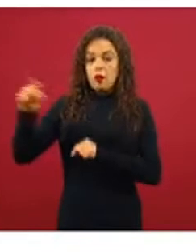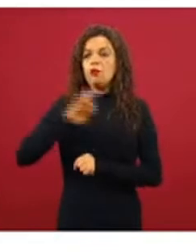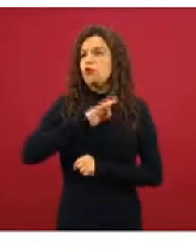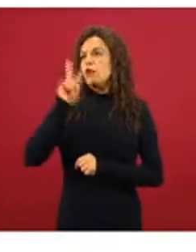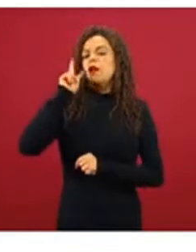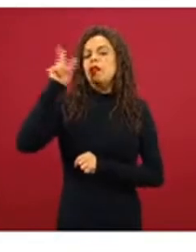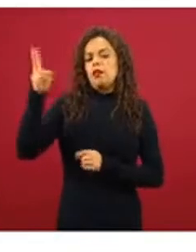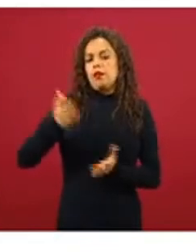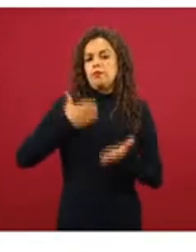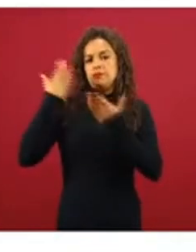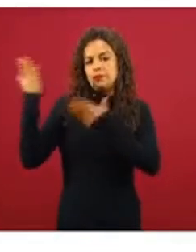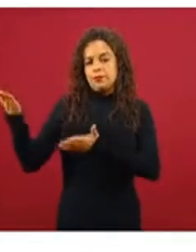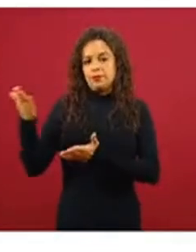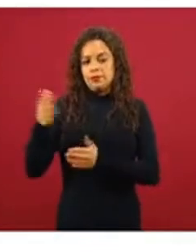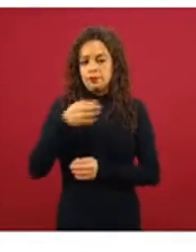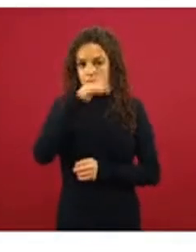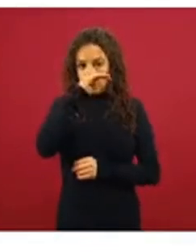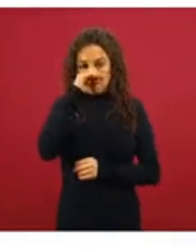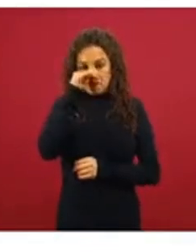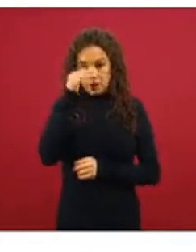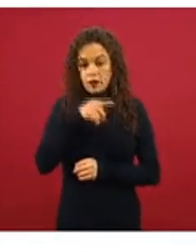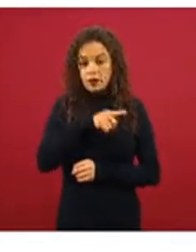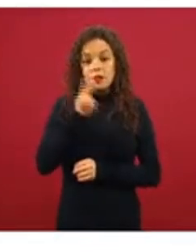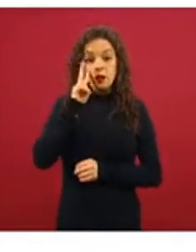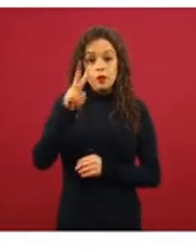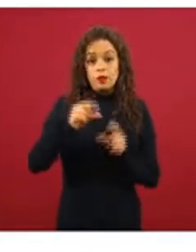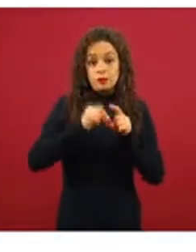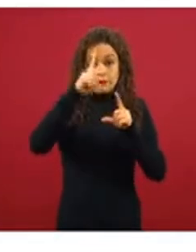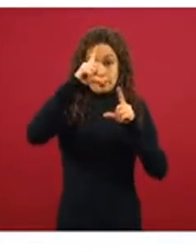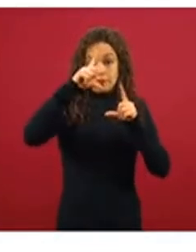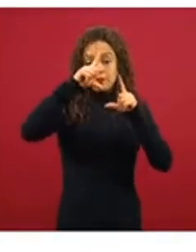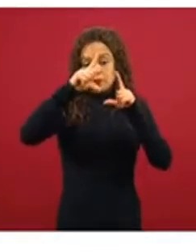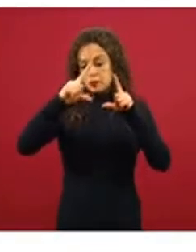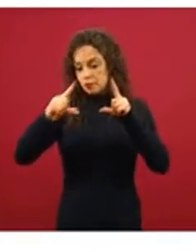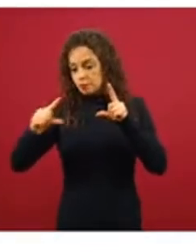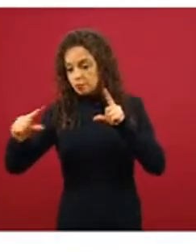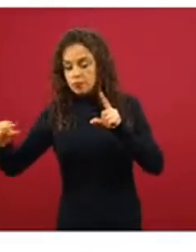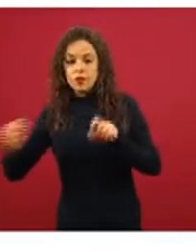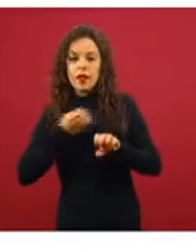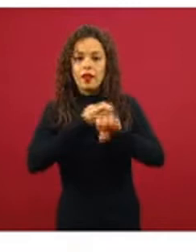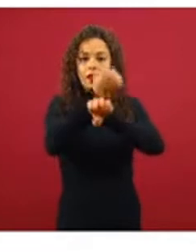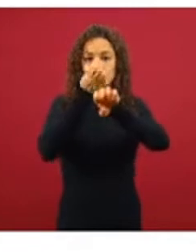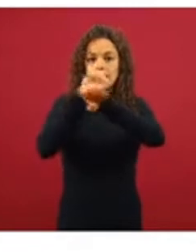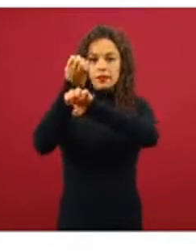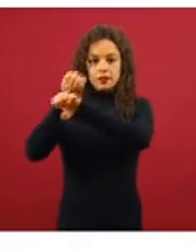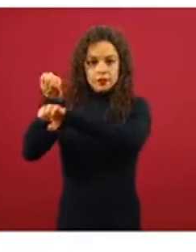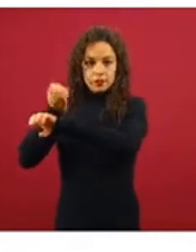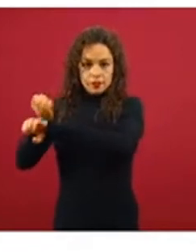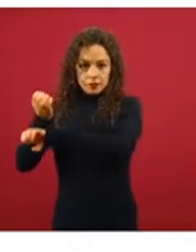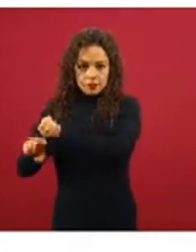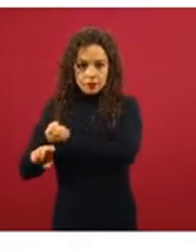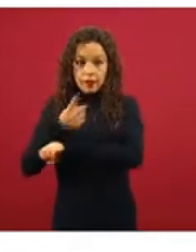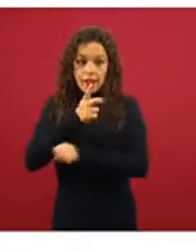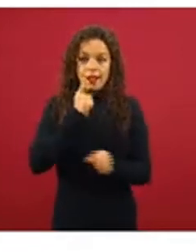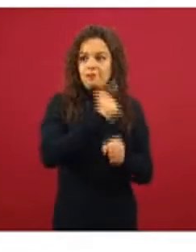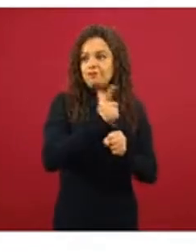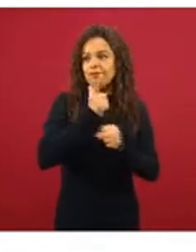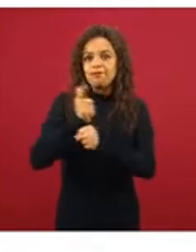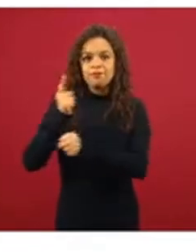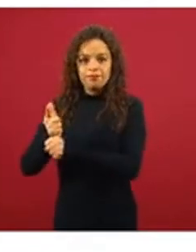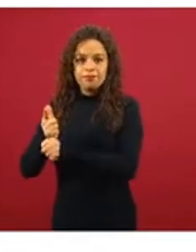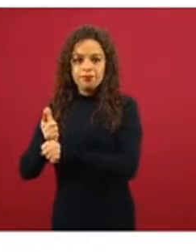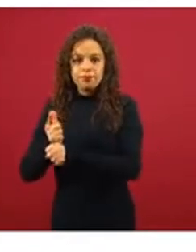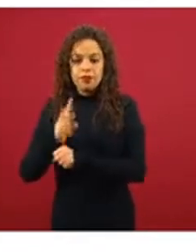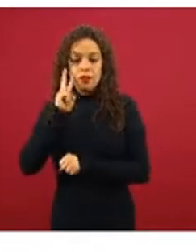cómo se ordenan en forma descendente por entidades federativas para que ustedes puedan rápidamente identificarlas, y damos los